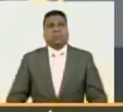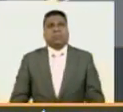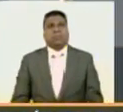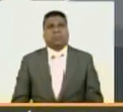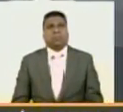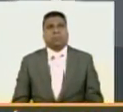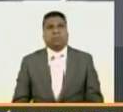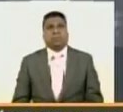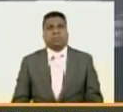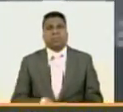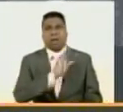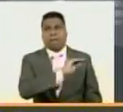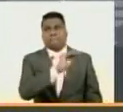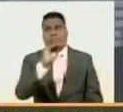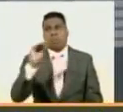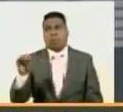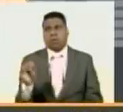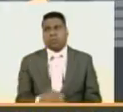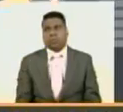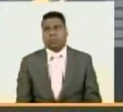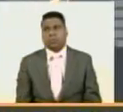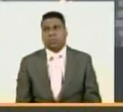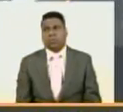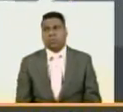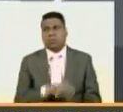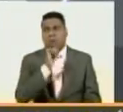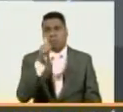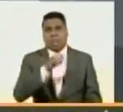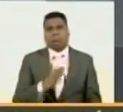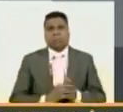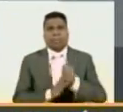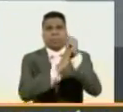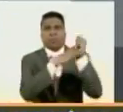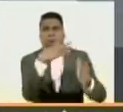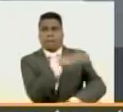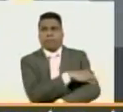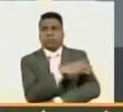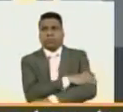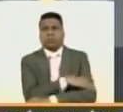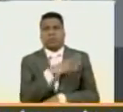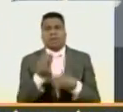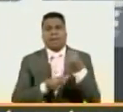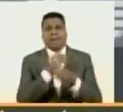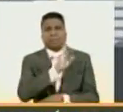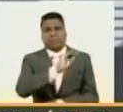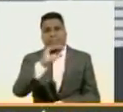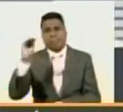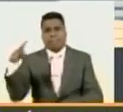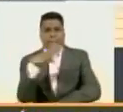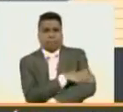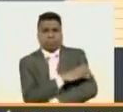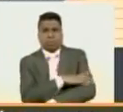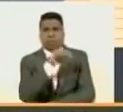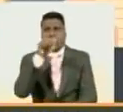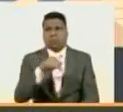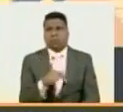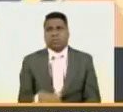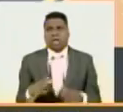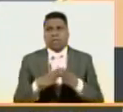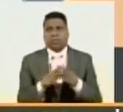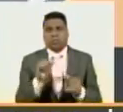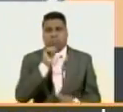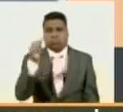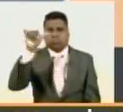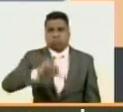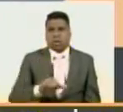que hacen la convocatoria, estos mal llamados líderes de la oposición que hacen estas convocatorias a acciones